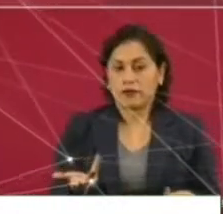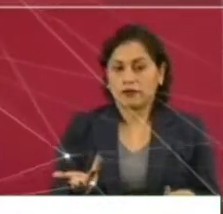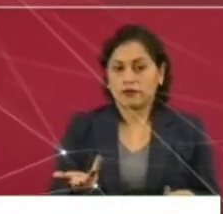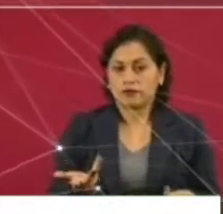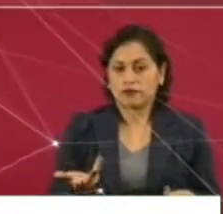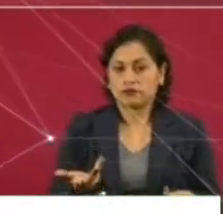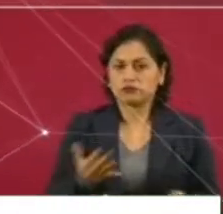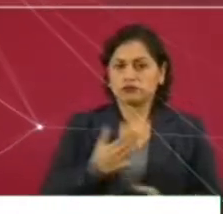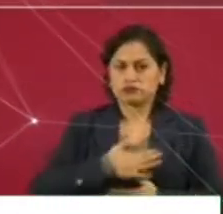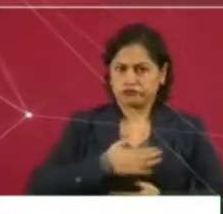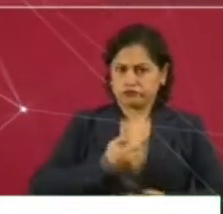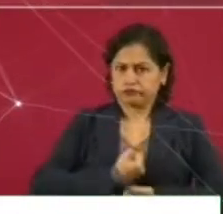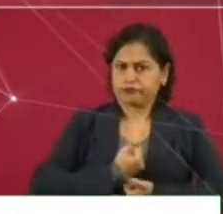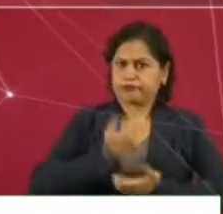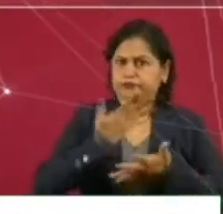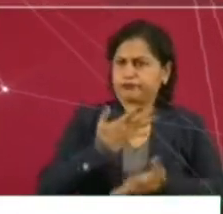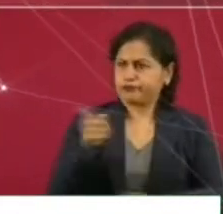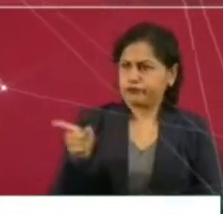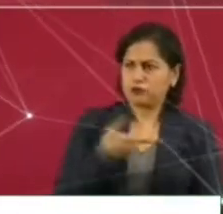manifestarse